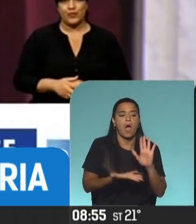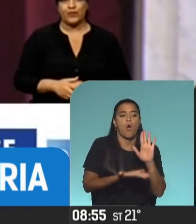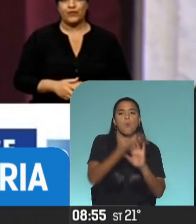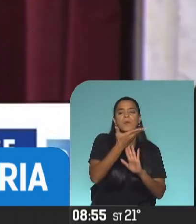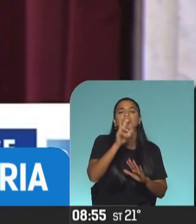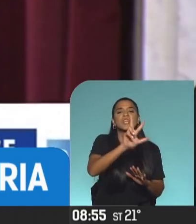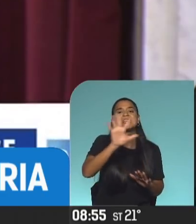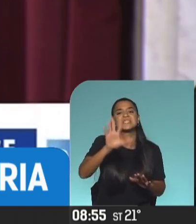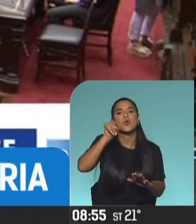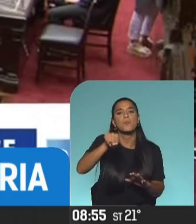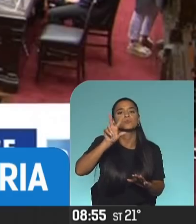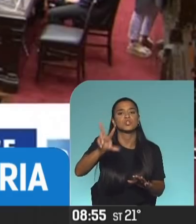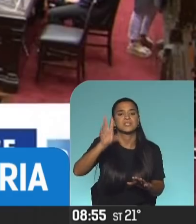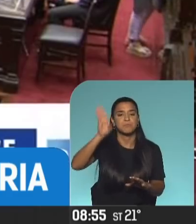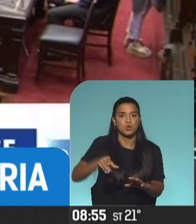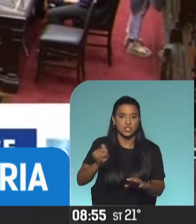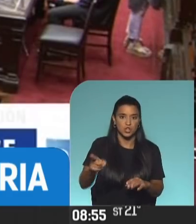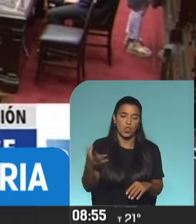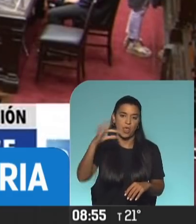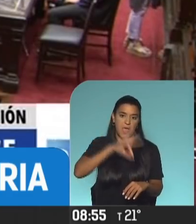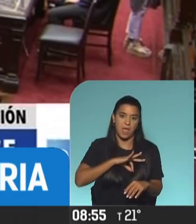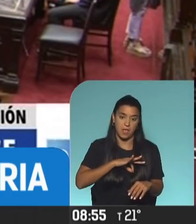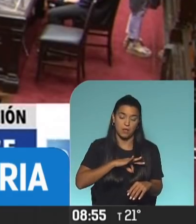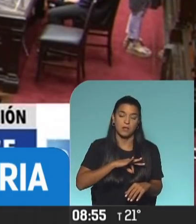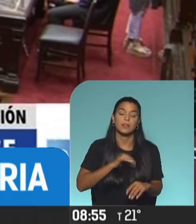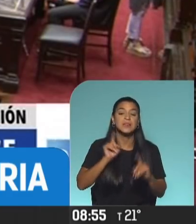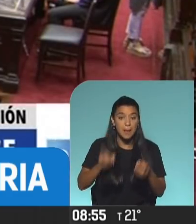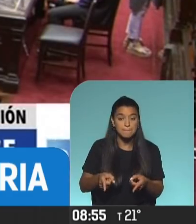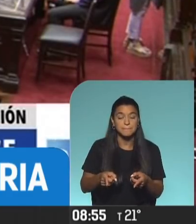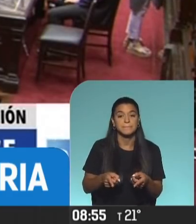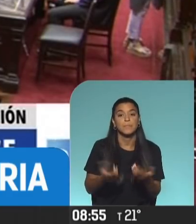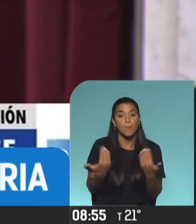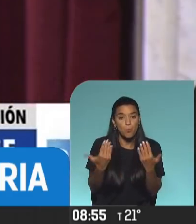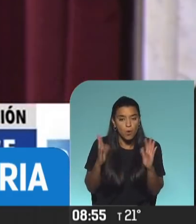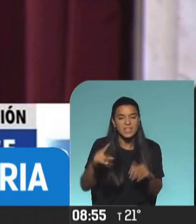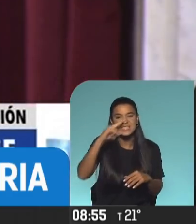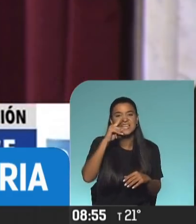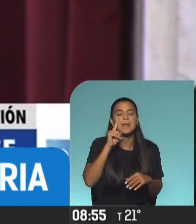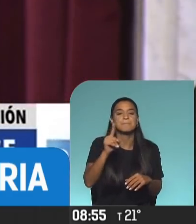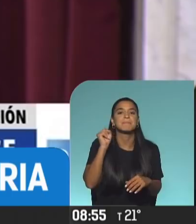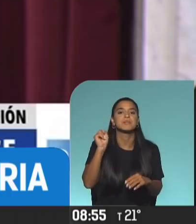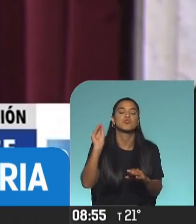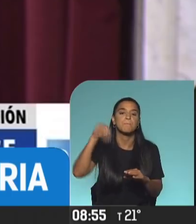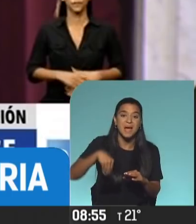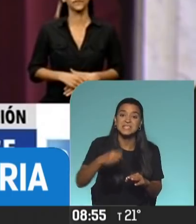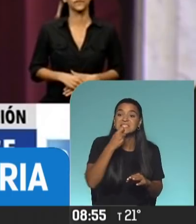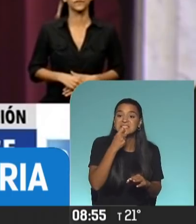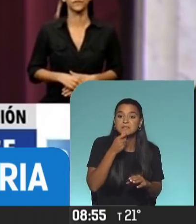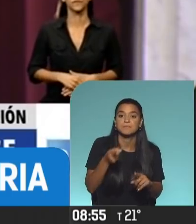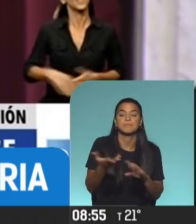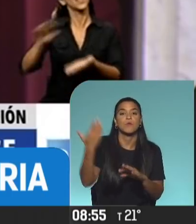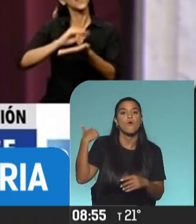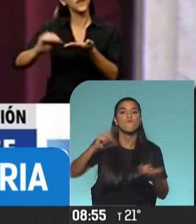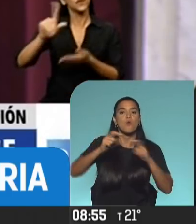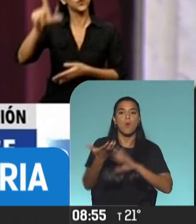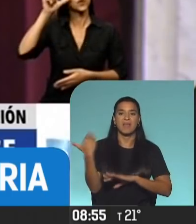el 35.3 de sus saberes, pero además que pudieran tener 7.000 pesos más de lo que hubieran tenido con la